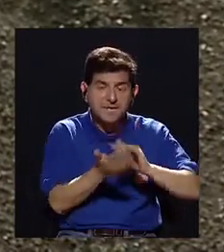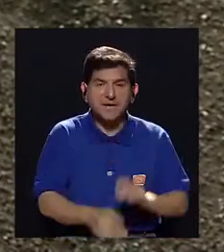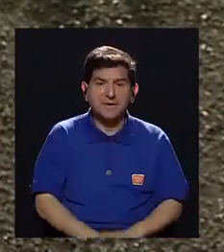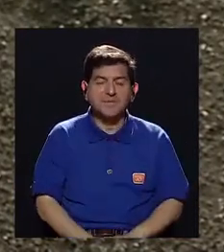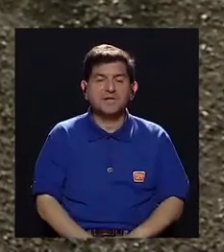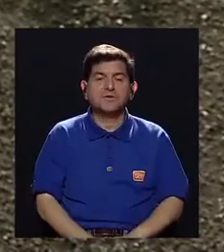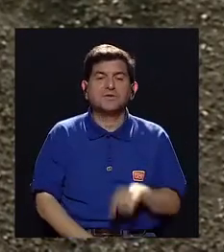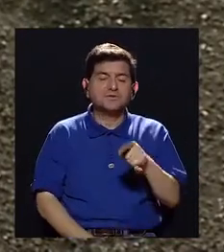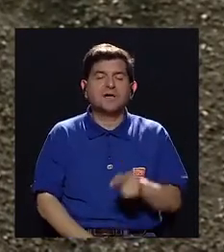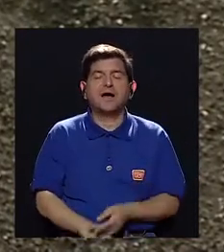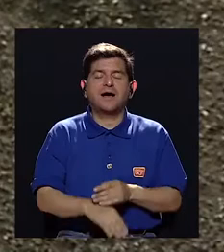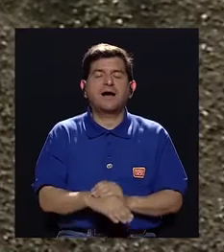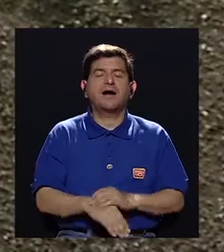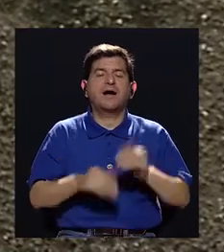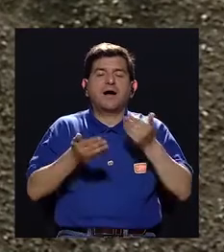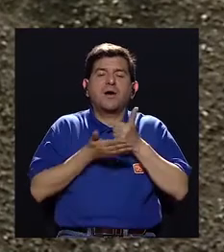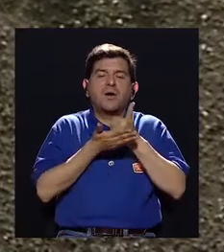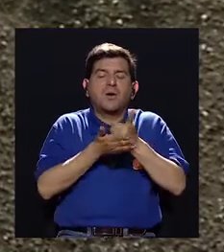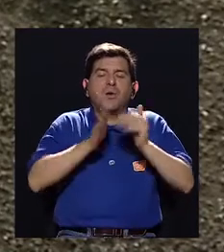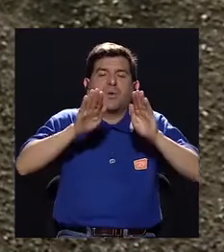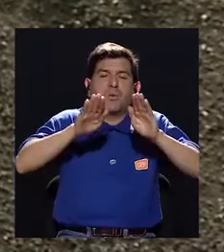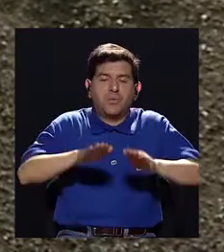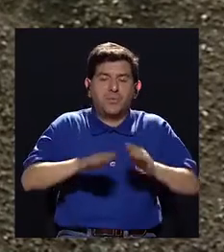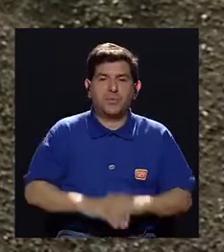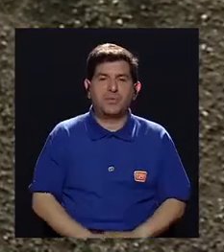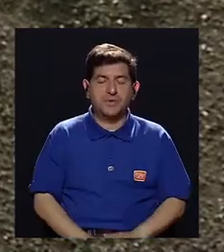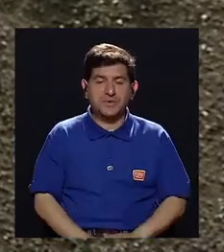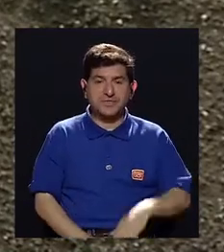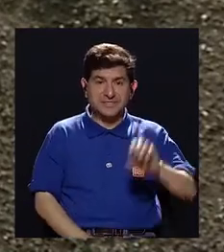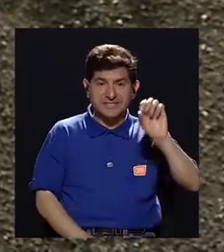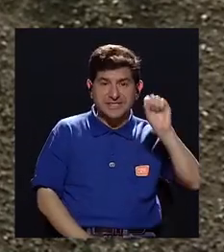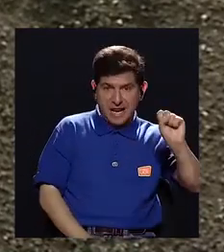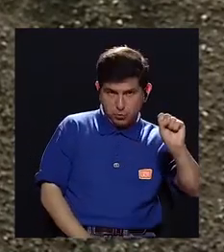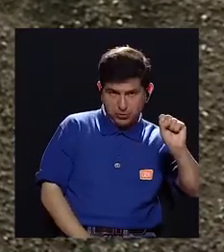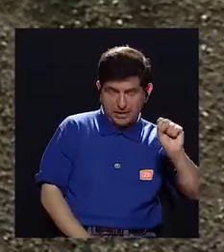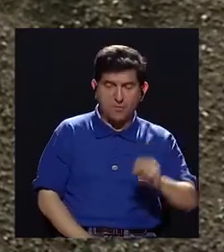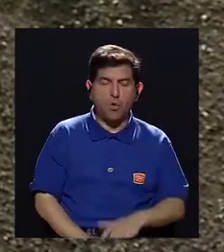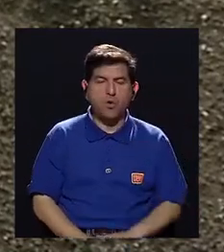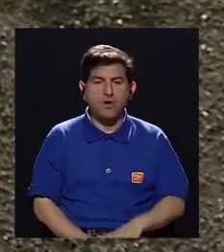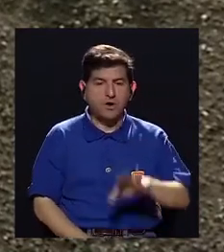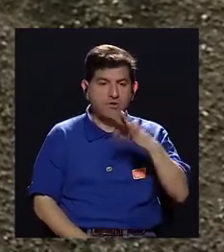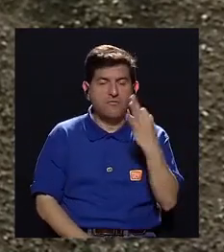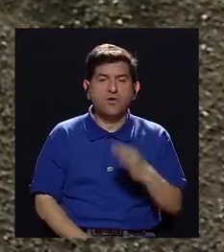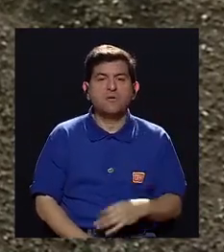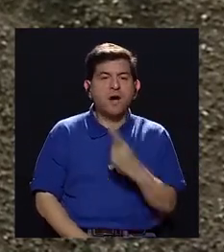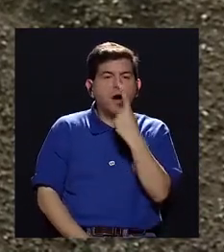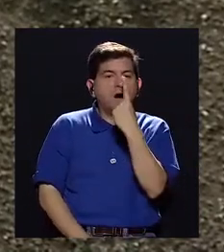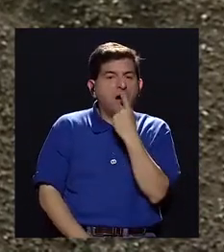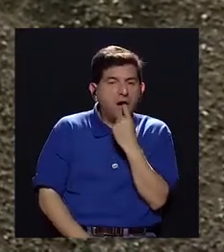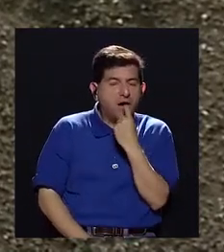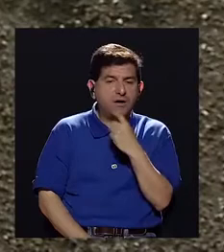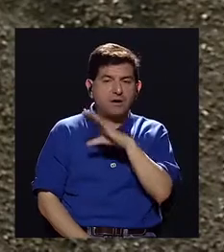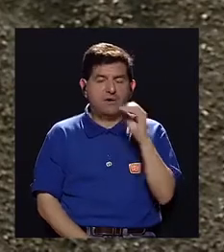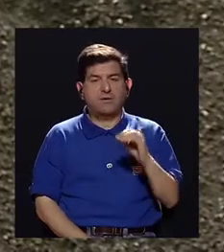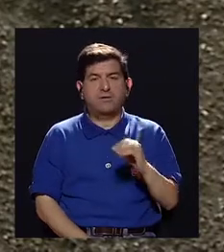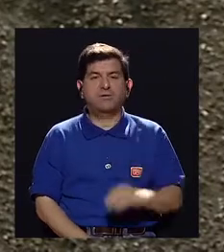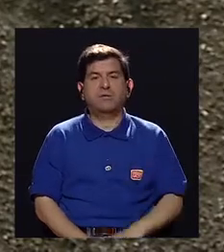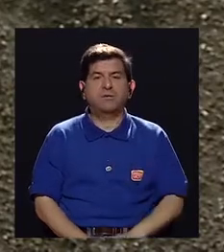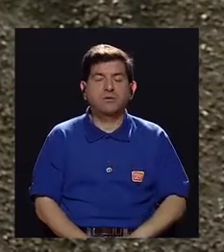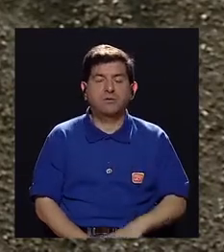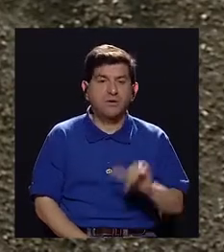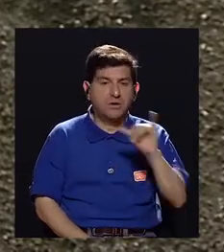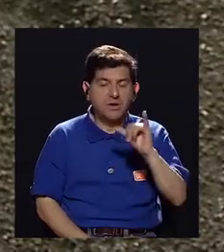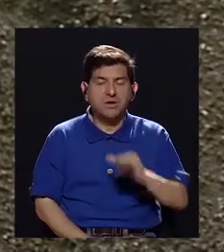que llamamos de alivio. Entonces, particularmente es el salbutamol, ya sea en forma nebulizada o en